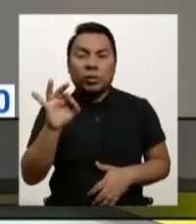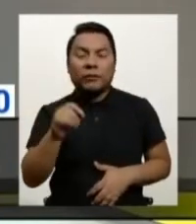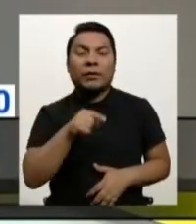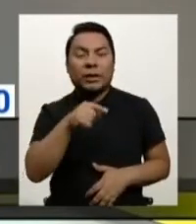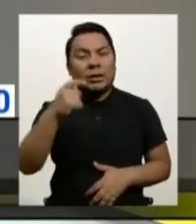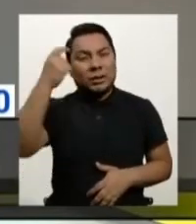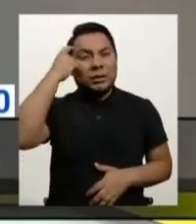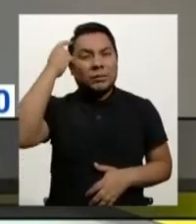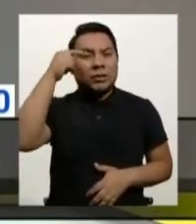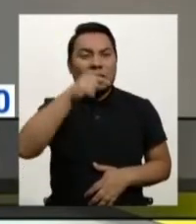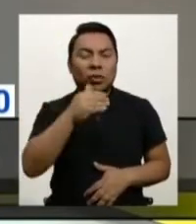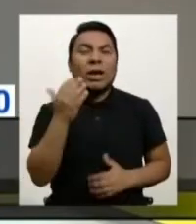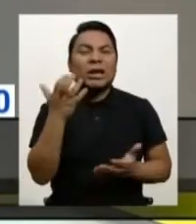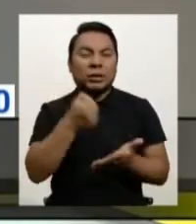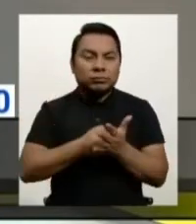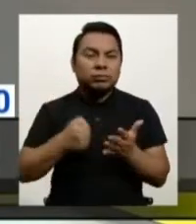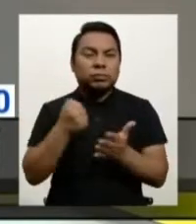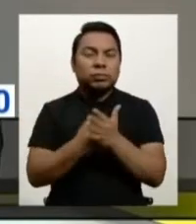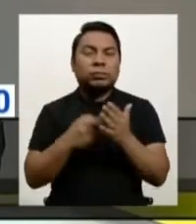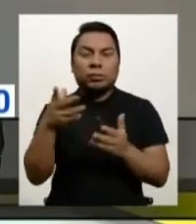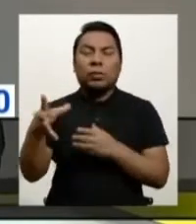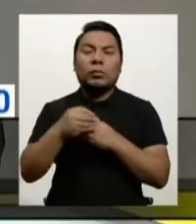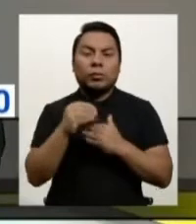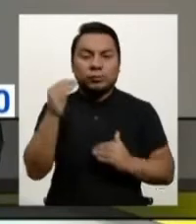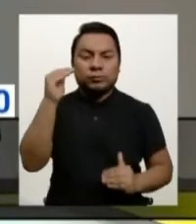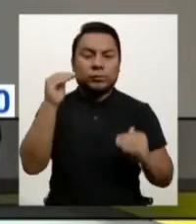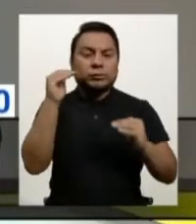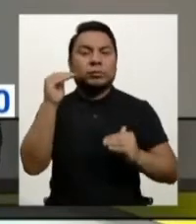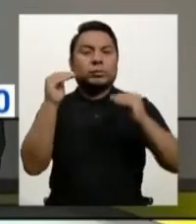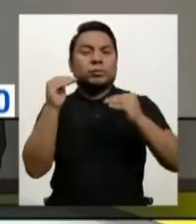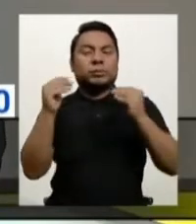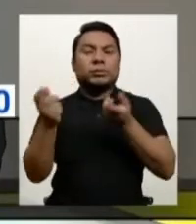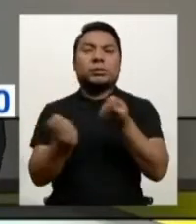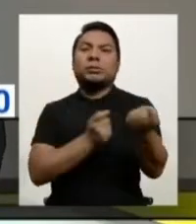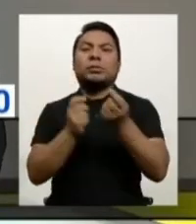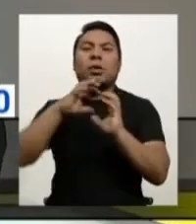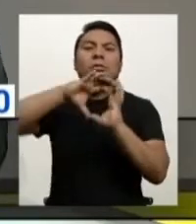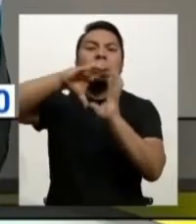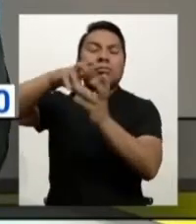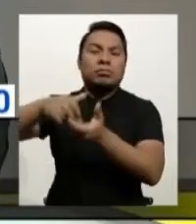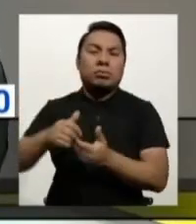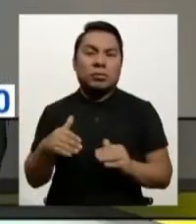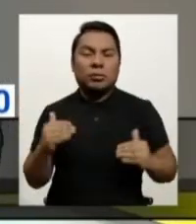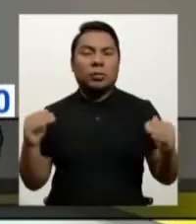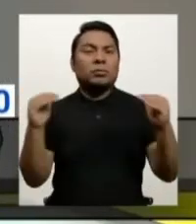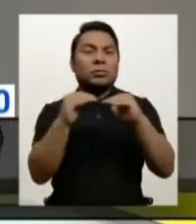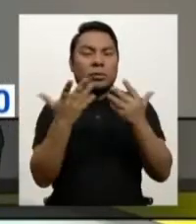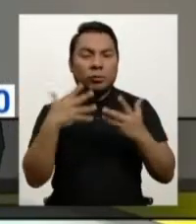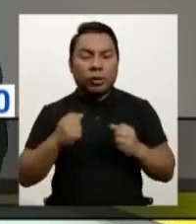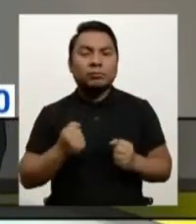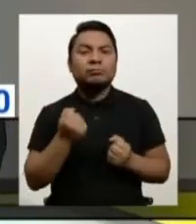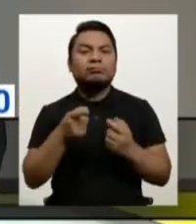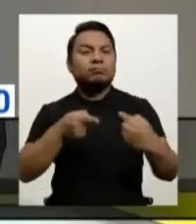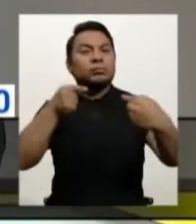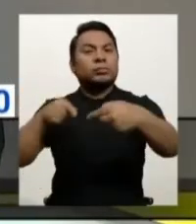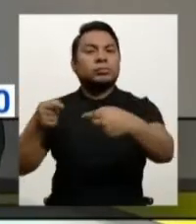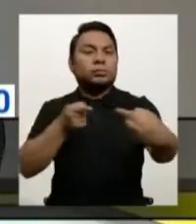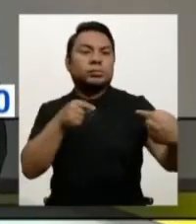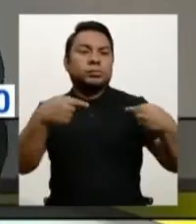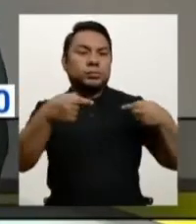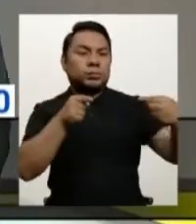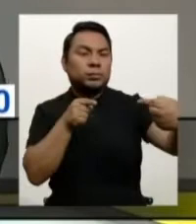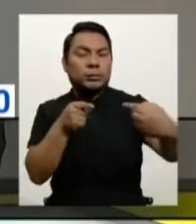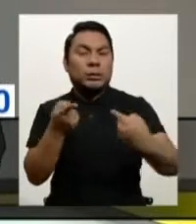pensamiento de Xi Jinping es el que va a conducir en principio a China para el centenario de la revolución a ser un actor